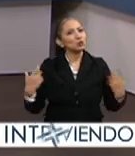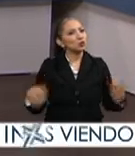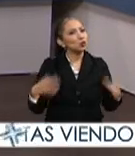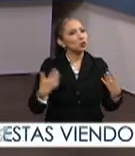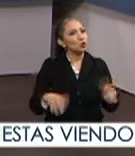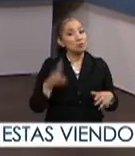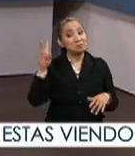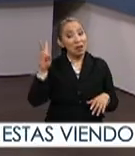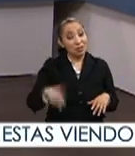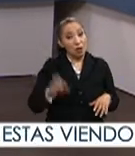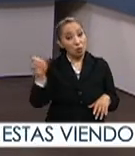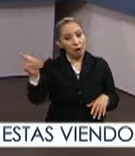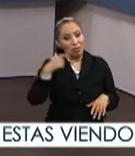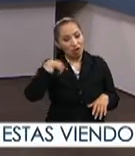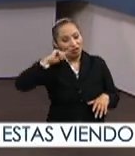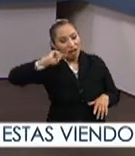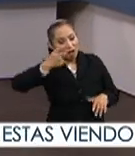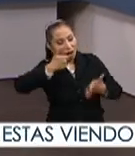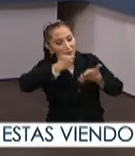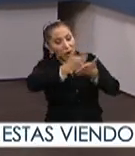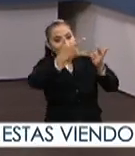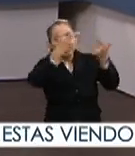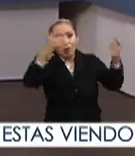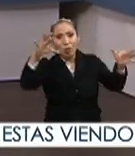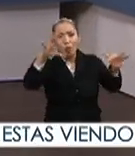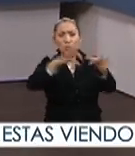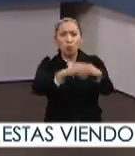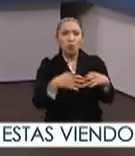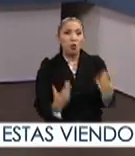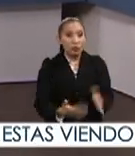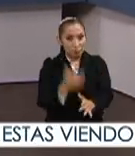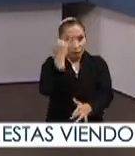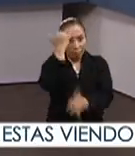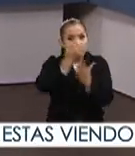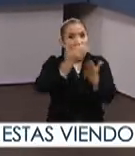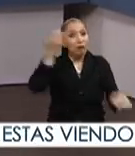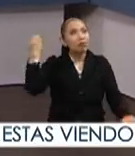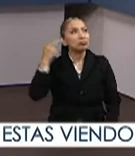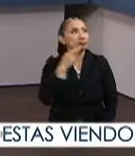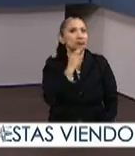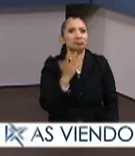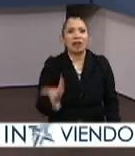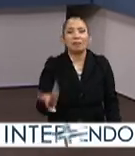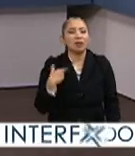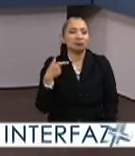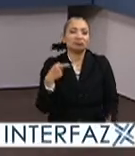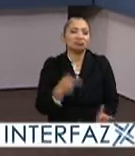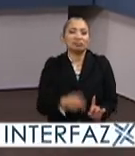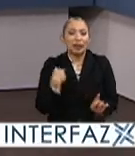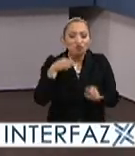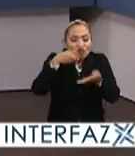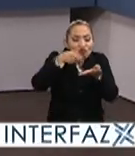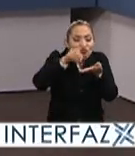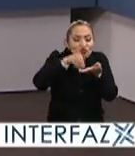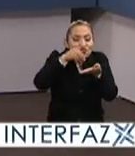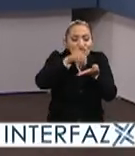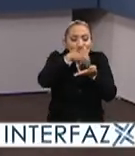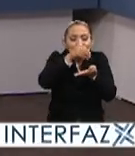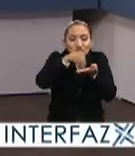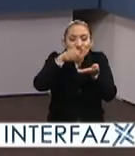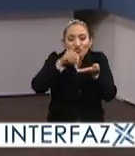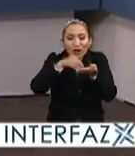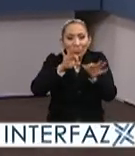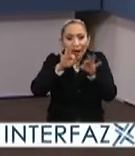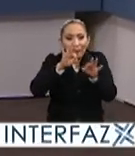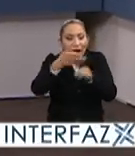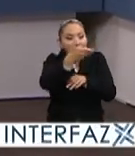hay cosa mejor que cuando suene la tecnología con la historia. Imagínate, antes usaban exclusivamente la escobetilla y los